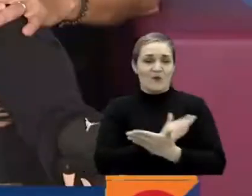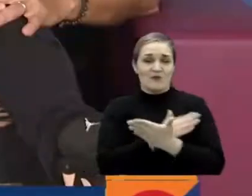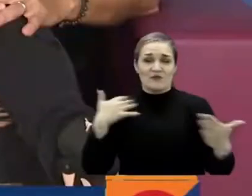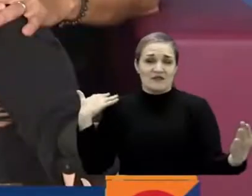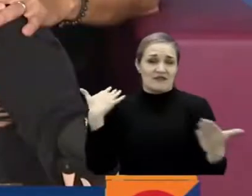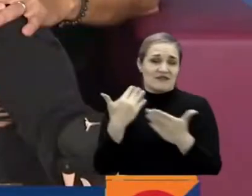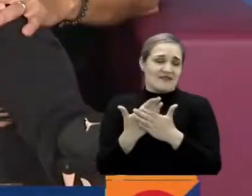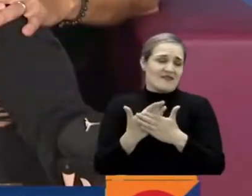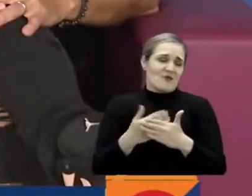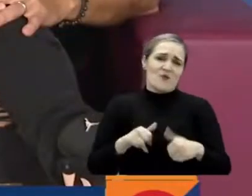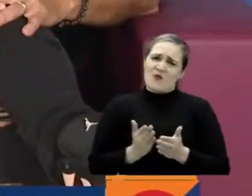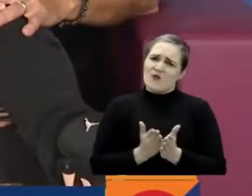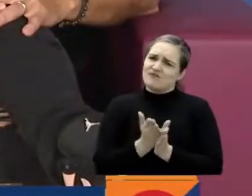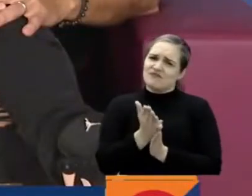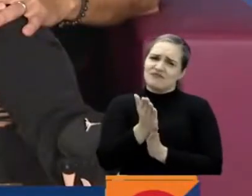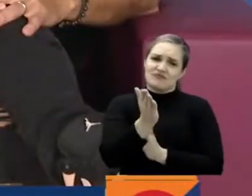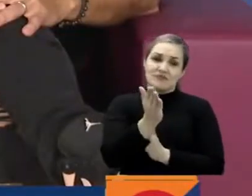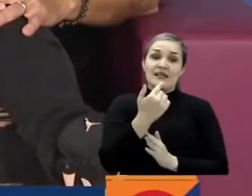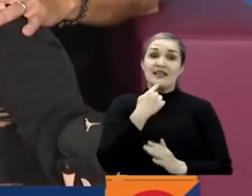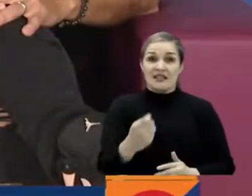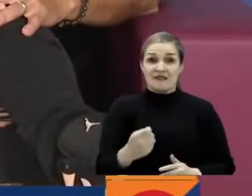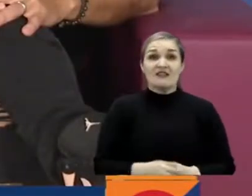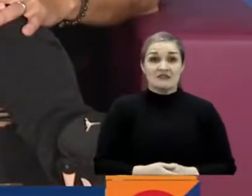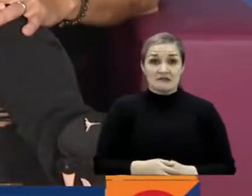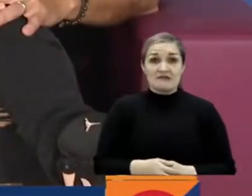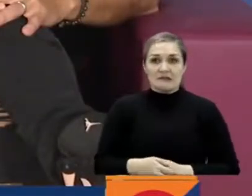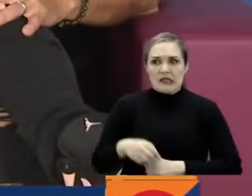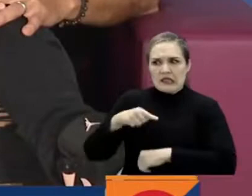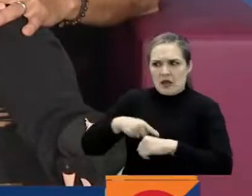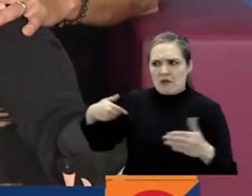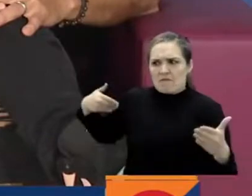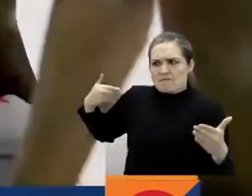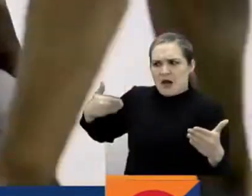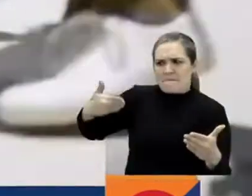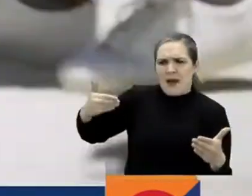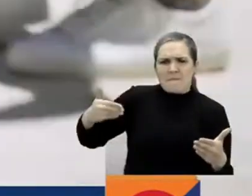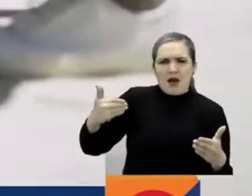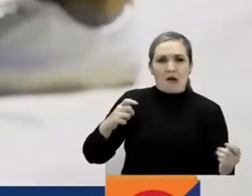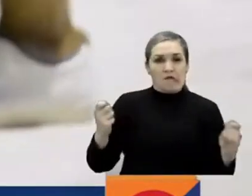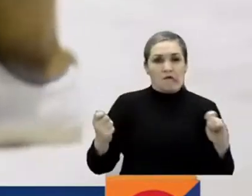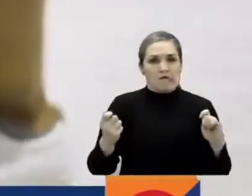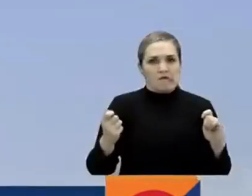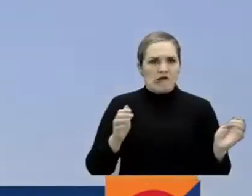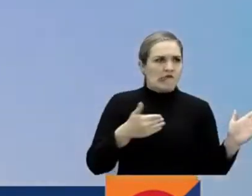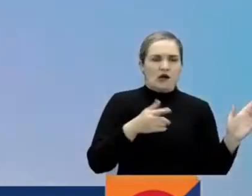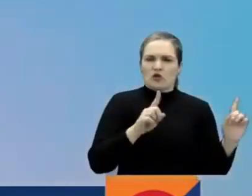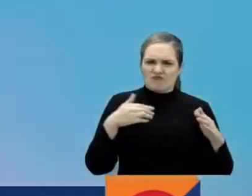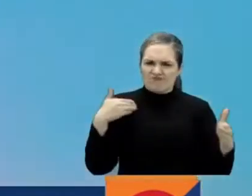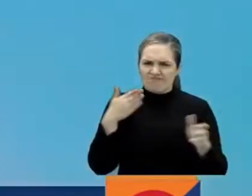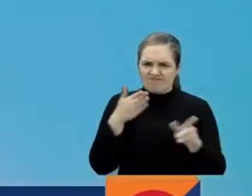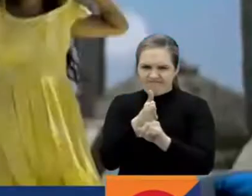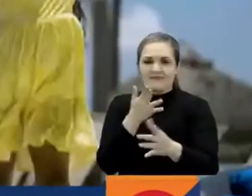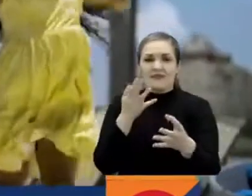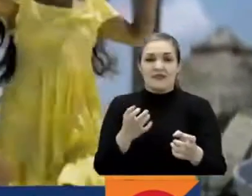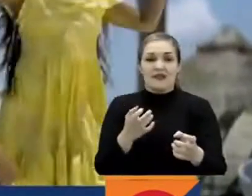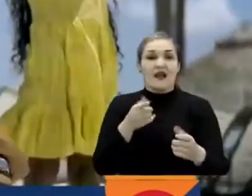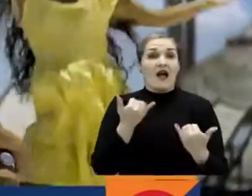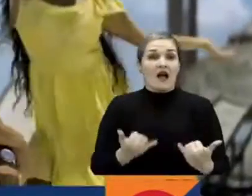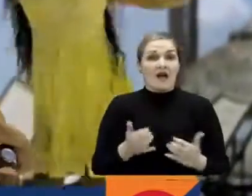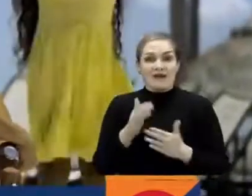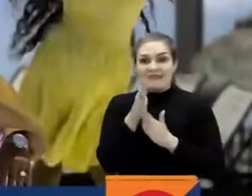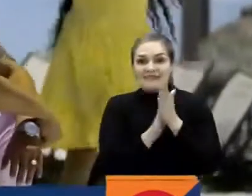Lo más difícil, claro, ha sido mantener, como dices, la esencia. Tiene para ellos un secreto que por estos